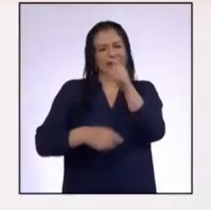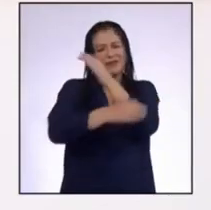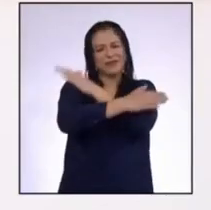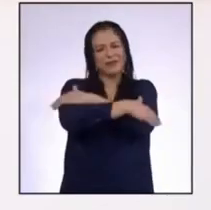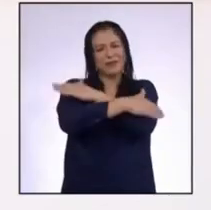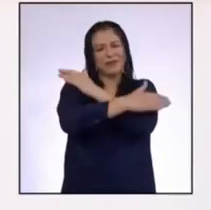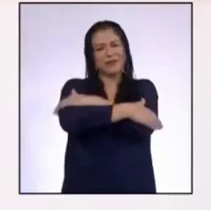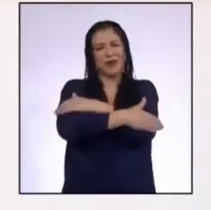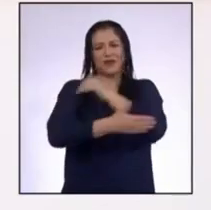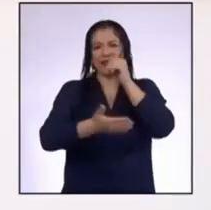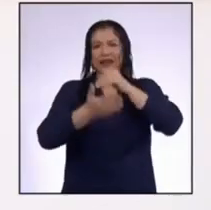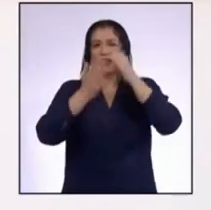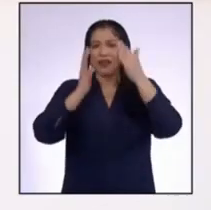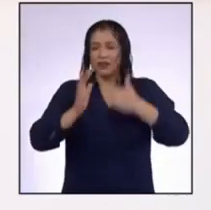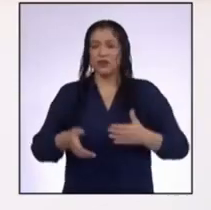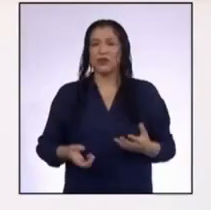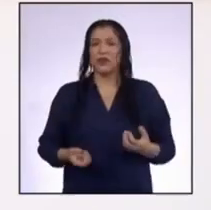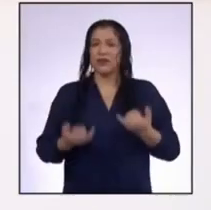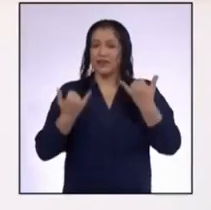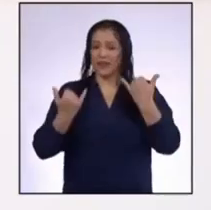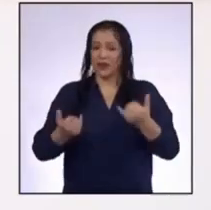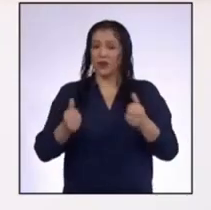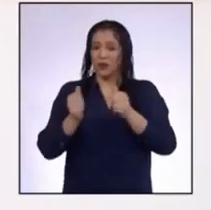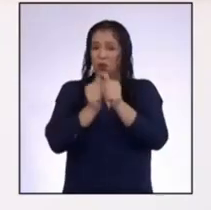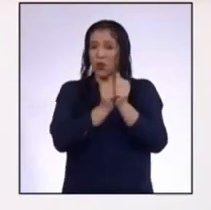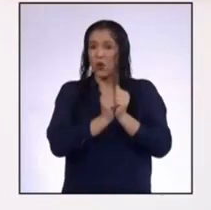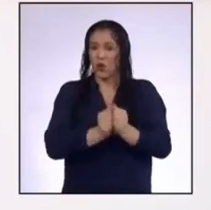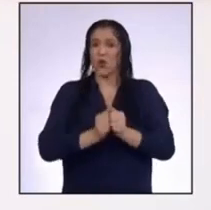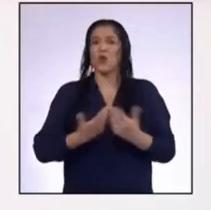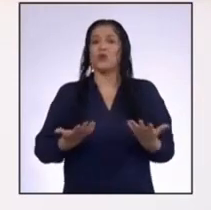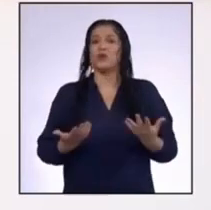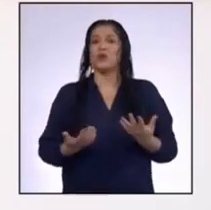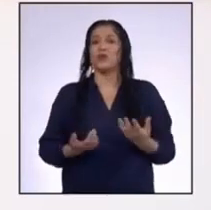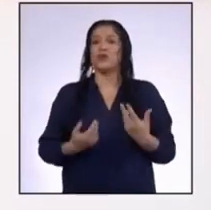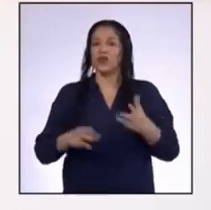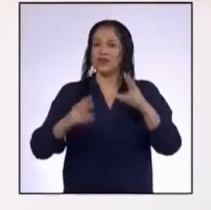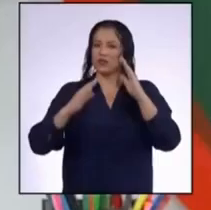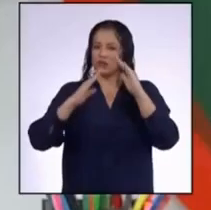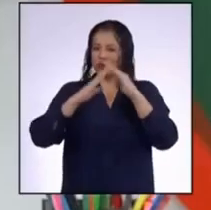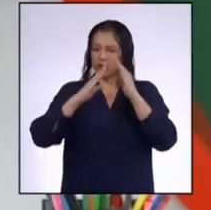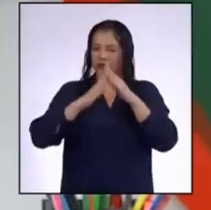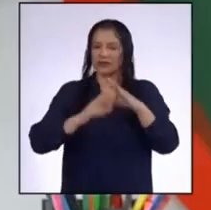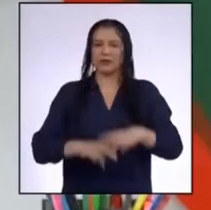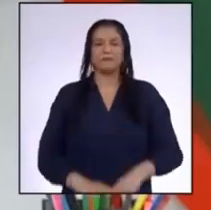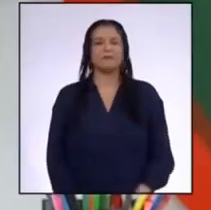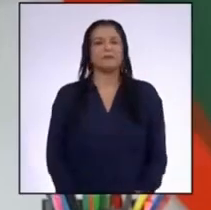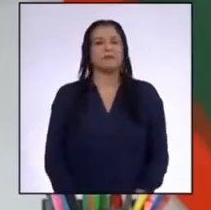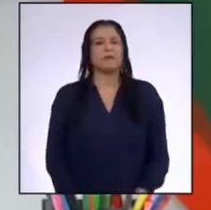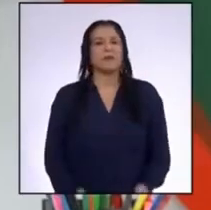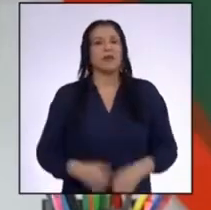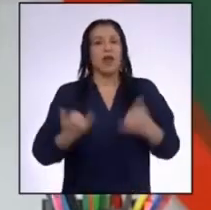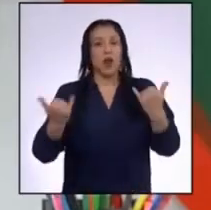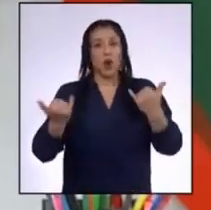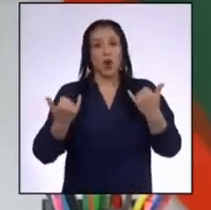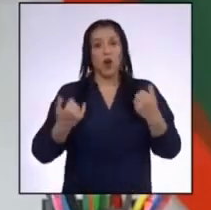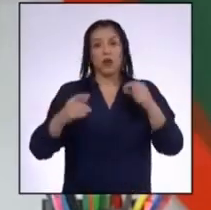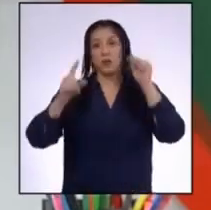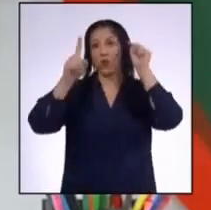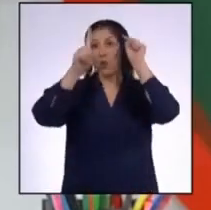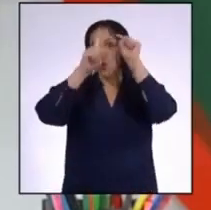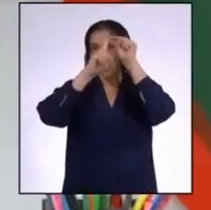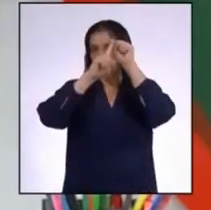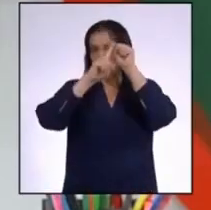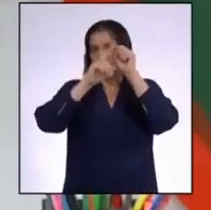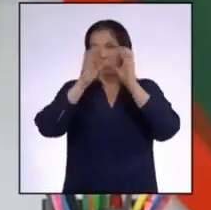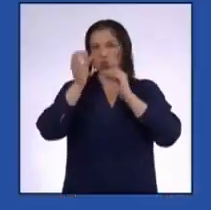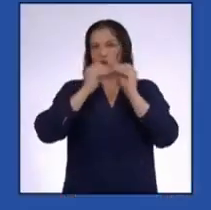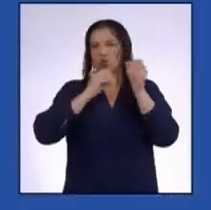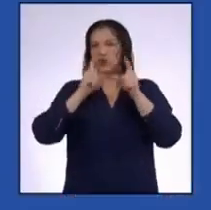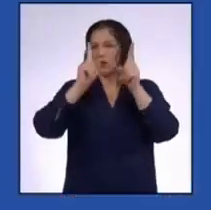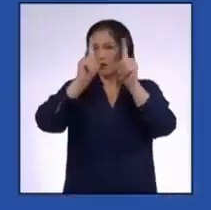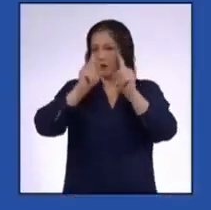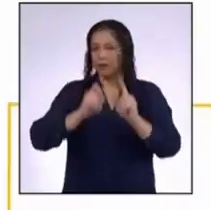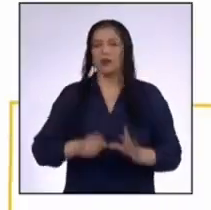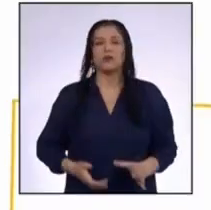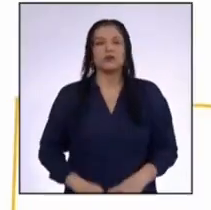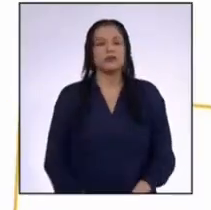y estimados estudiantes que nos acompañan desde la seguridad de sus casas. Hoy tenemos un reto, resolver la